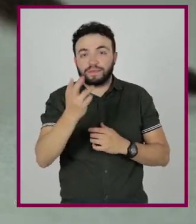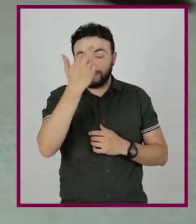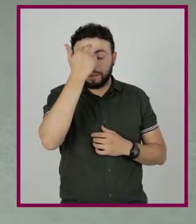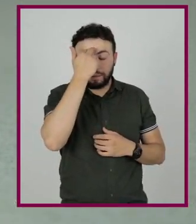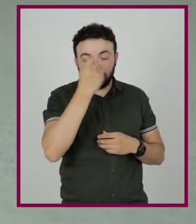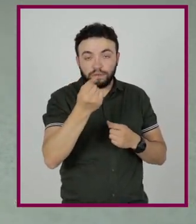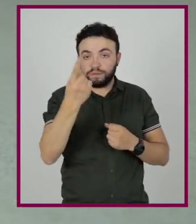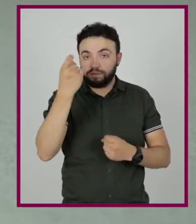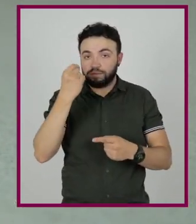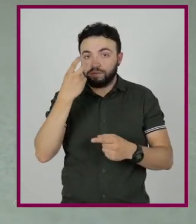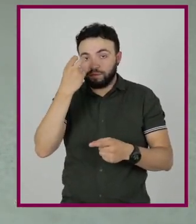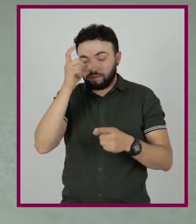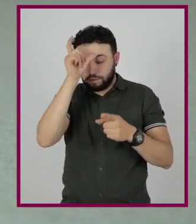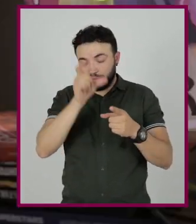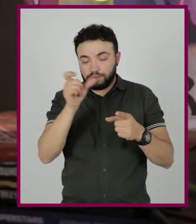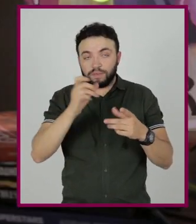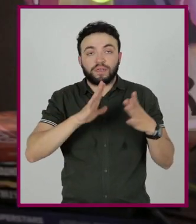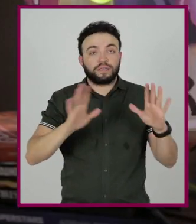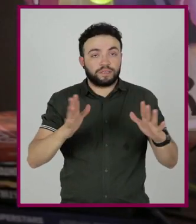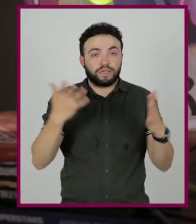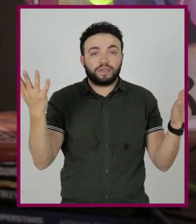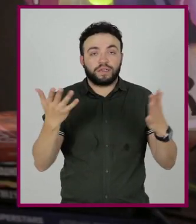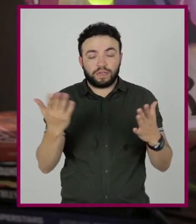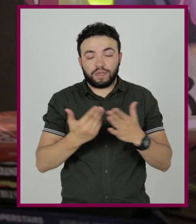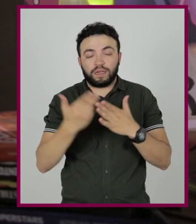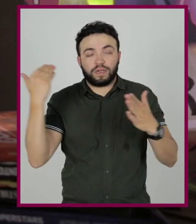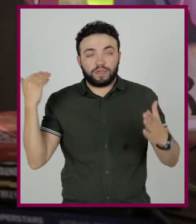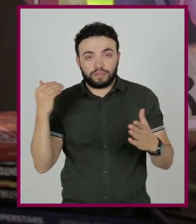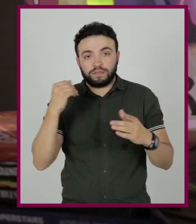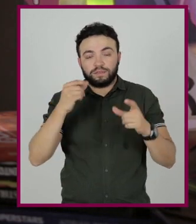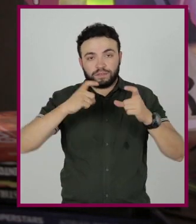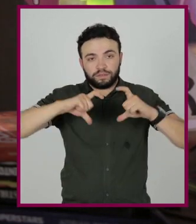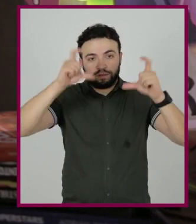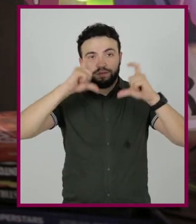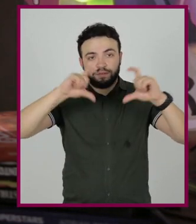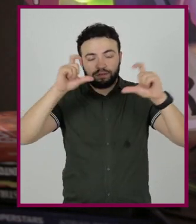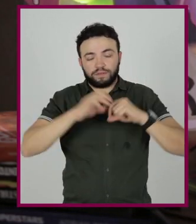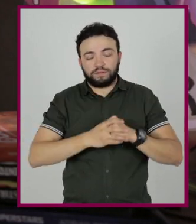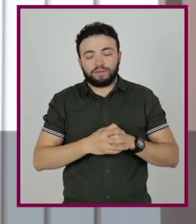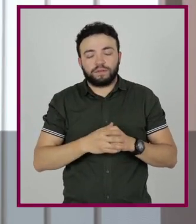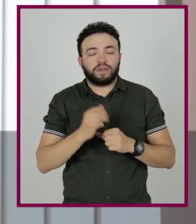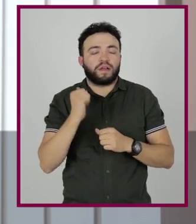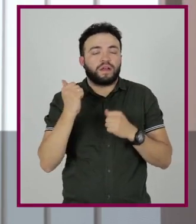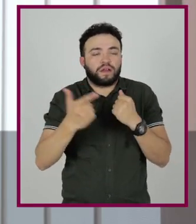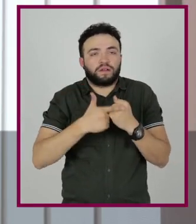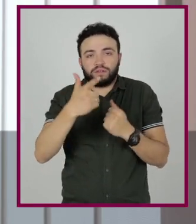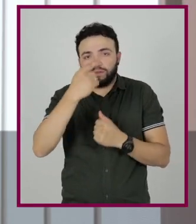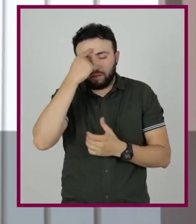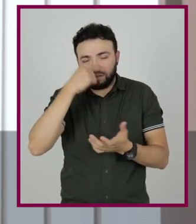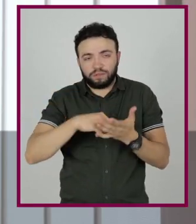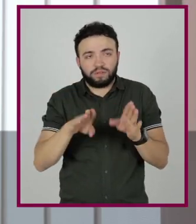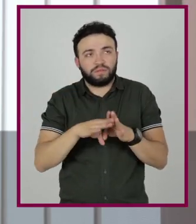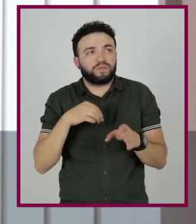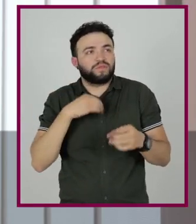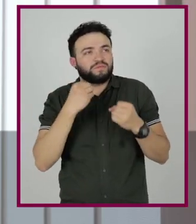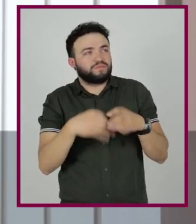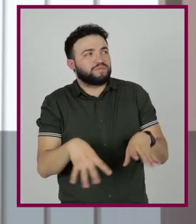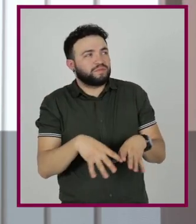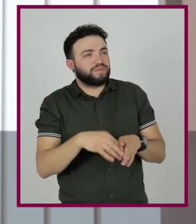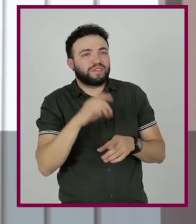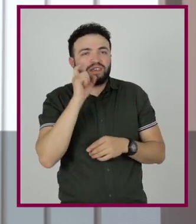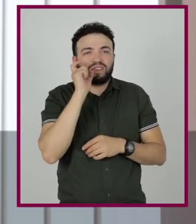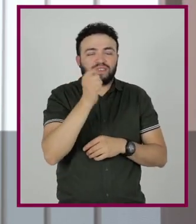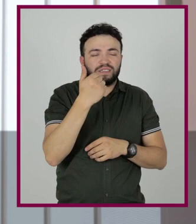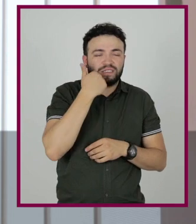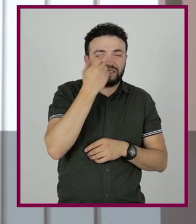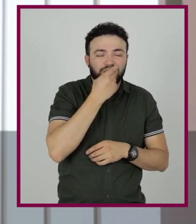tiernos. Recuerden que algunos de estos conceptos ya los hemos repasado en programas anteriores. Por si en algún momento se sienten perdidos